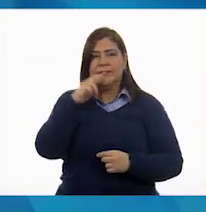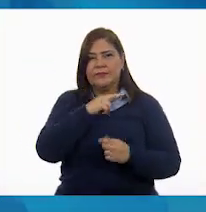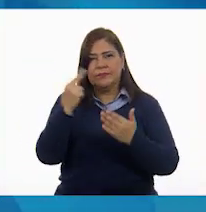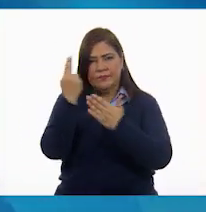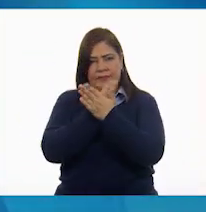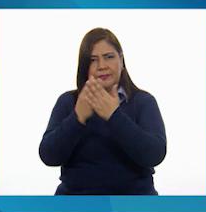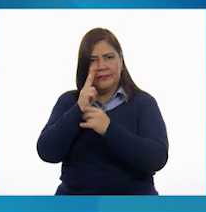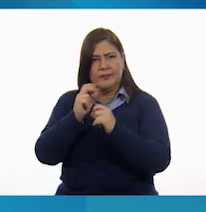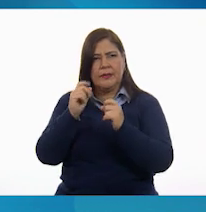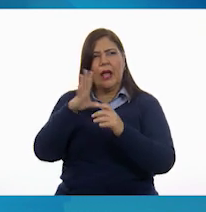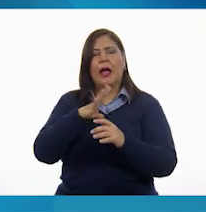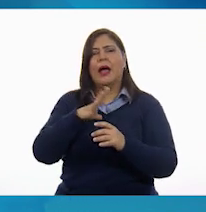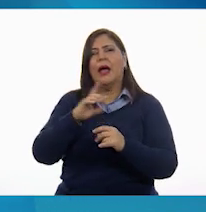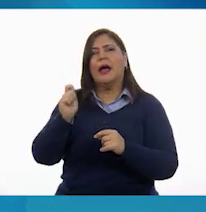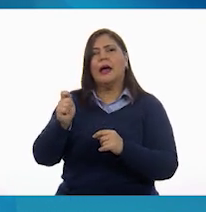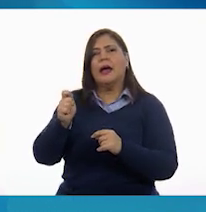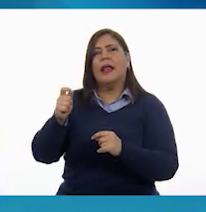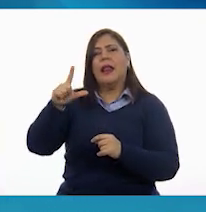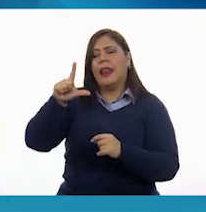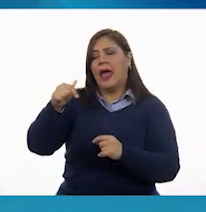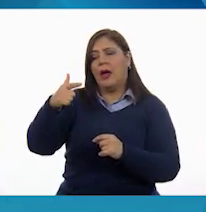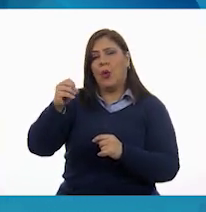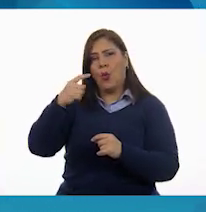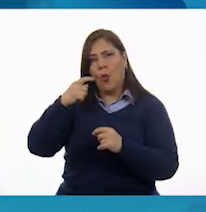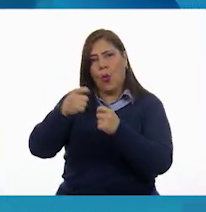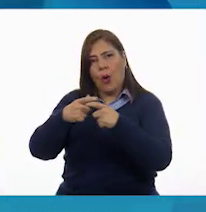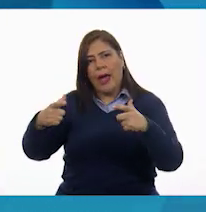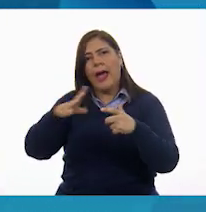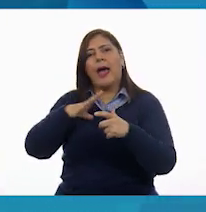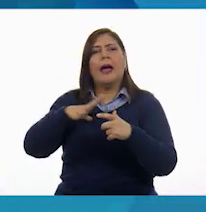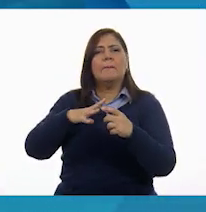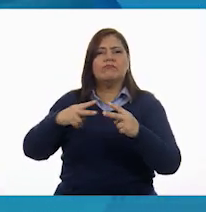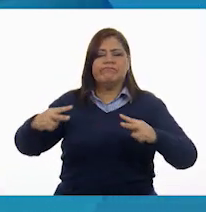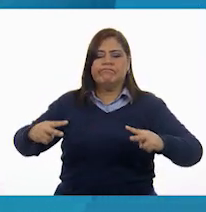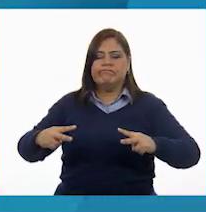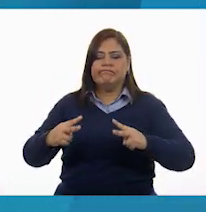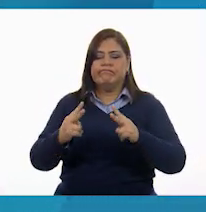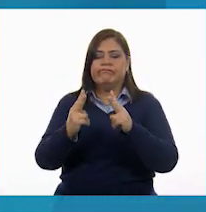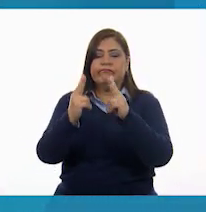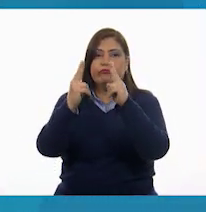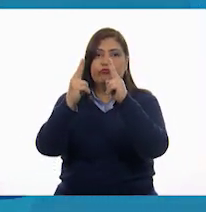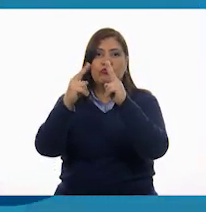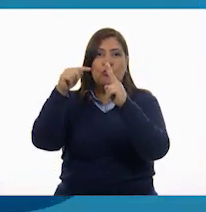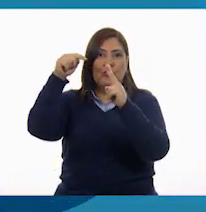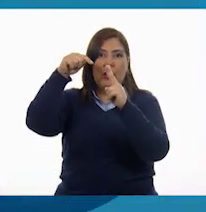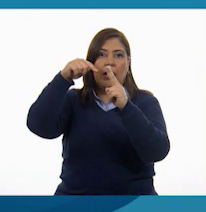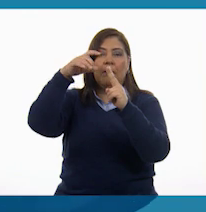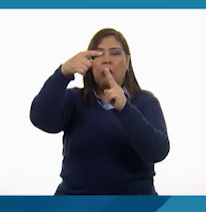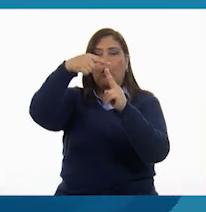lago que tiene su origen en los cráteres volcánicos que están apagados ahí.